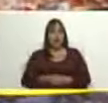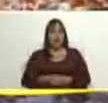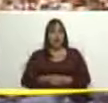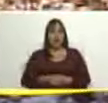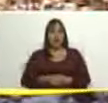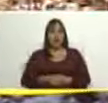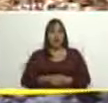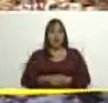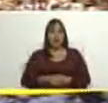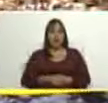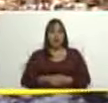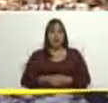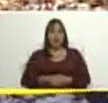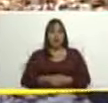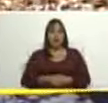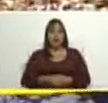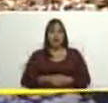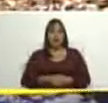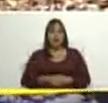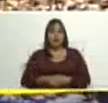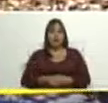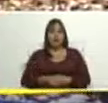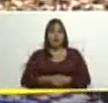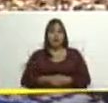Así la denominé ahora